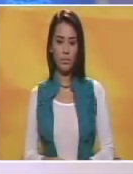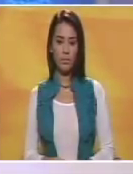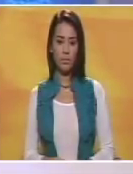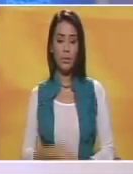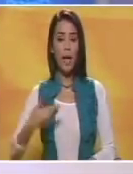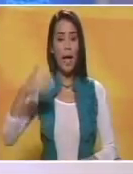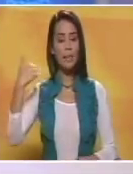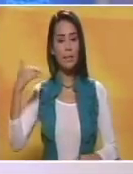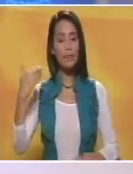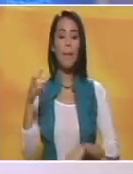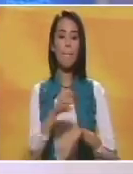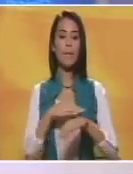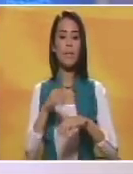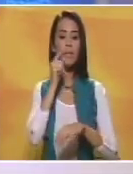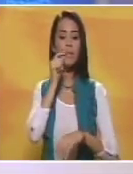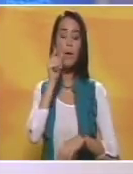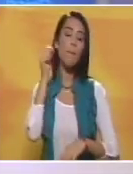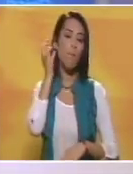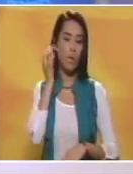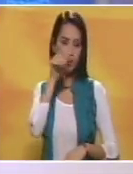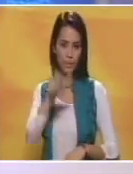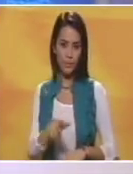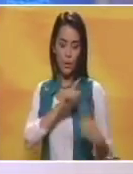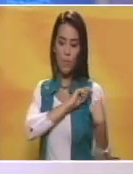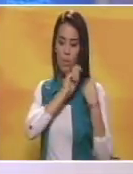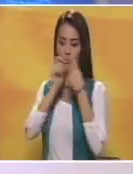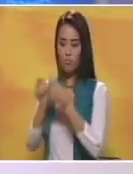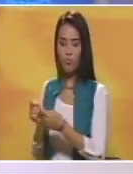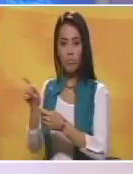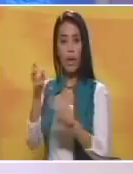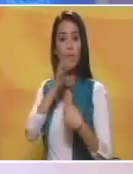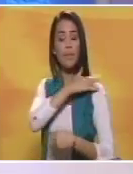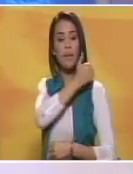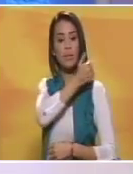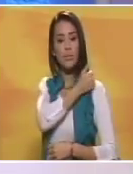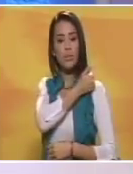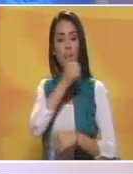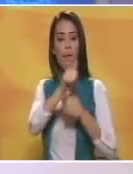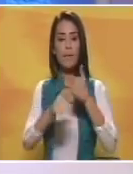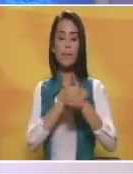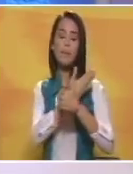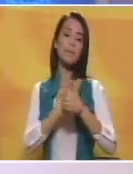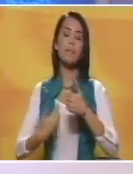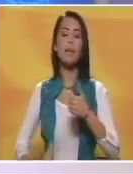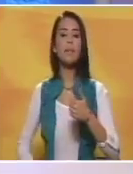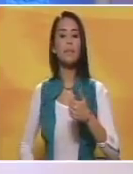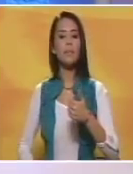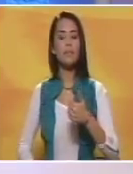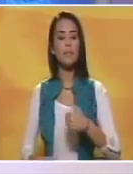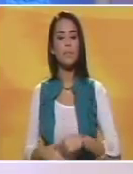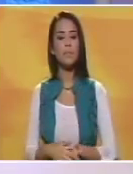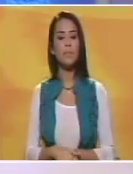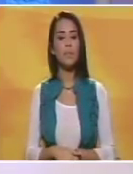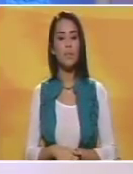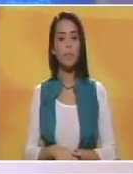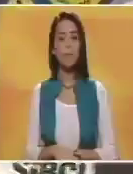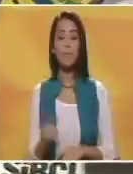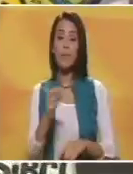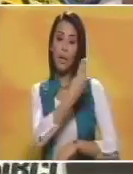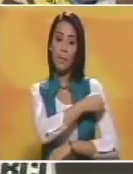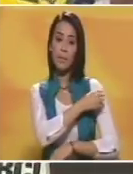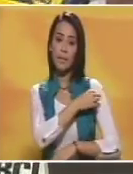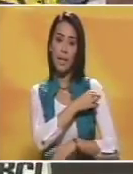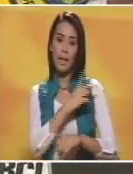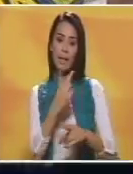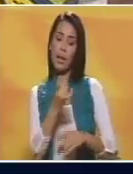La exministra de Salud, Luisana Melo, fue designada como directora general de la Vicepresidencia de la República. Melo, quien es médico egresada de la Universidad Central